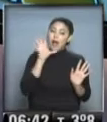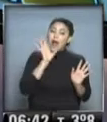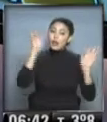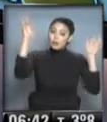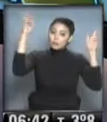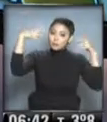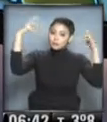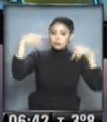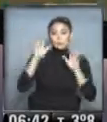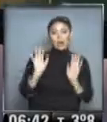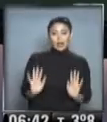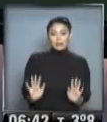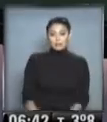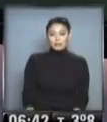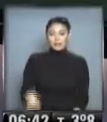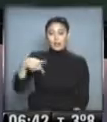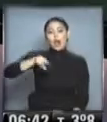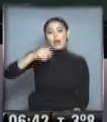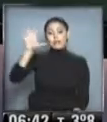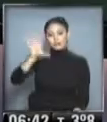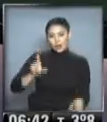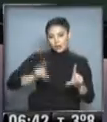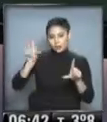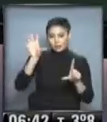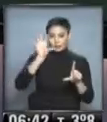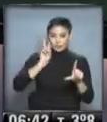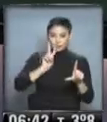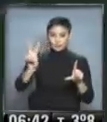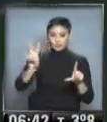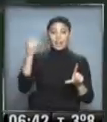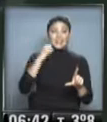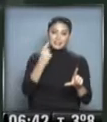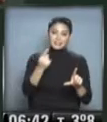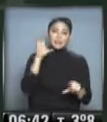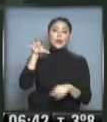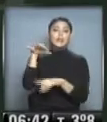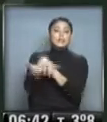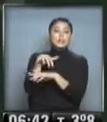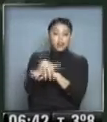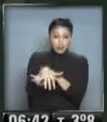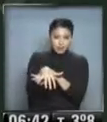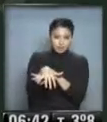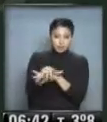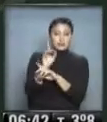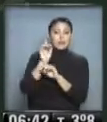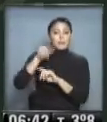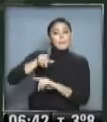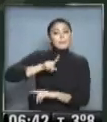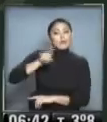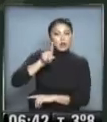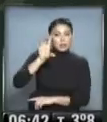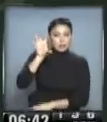lluvia aislada. Y ya estamos en el noreste y lo anticipábamos, Misiones, especialmente en el norte,